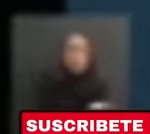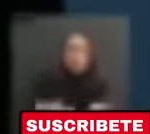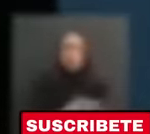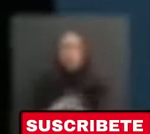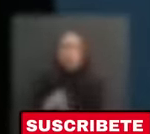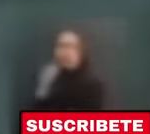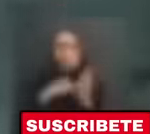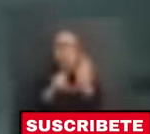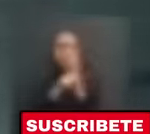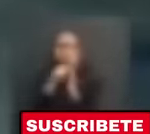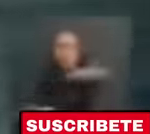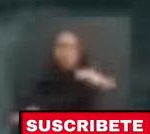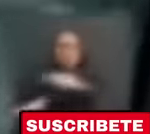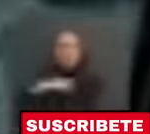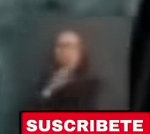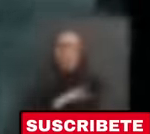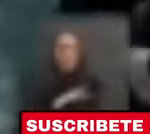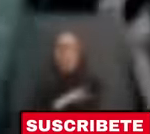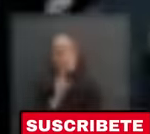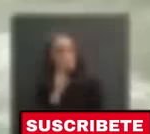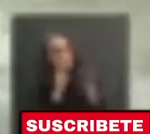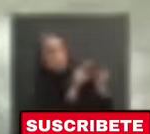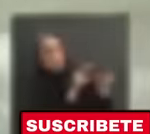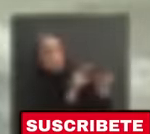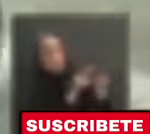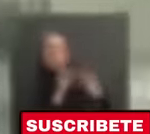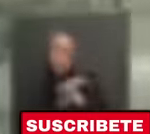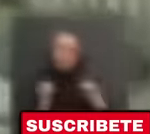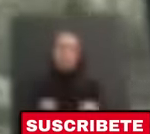aguas activó las alertas y de inmediato levantaron las alarmas de